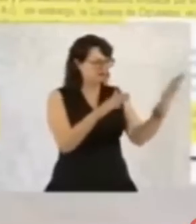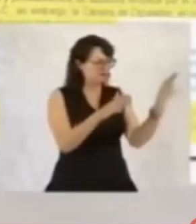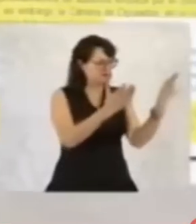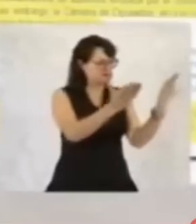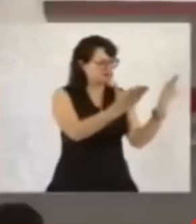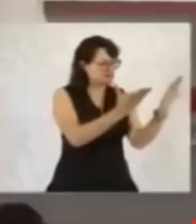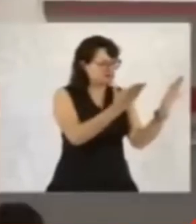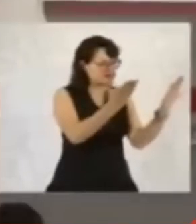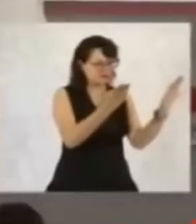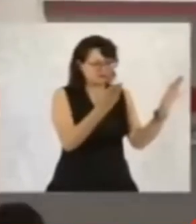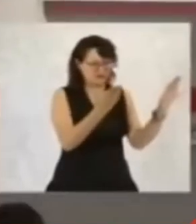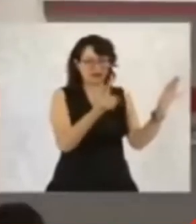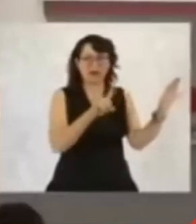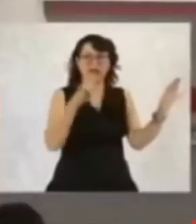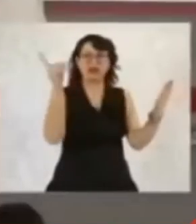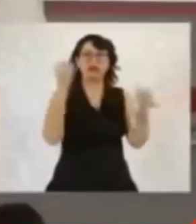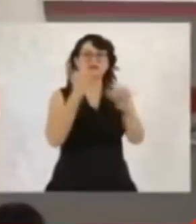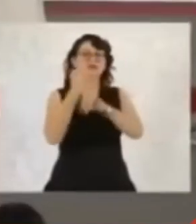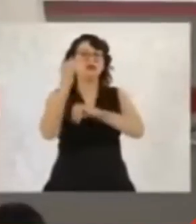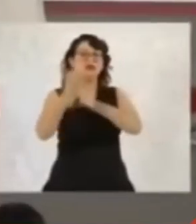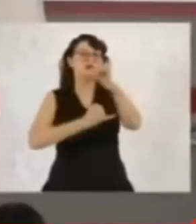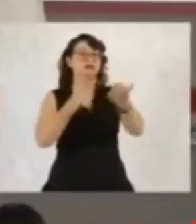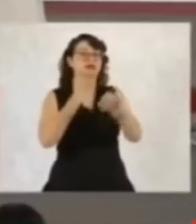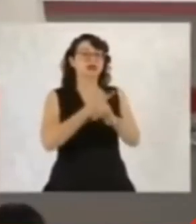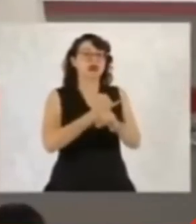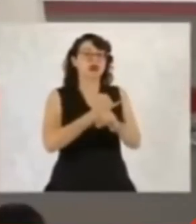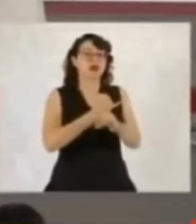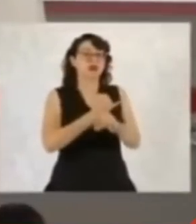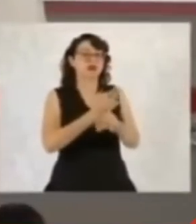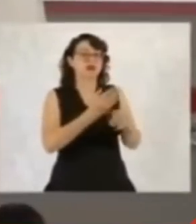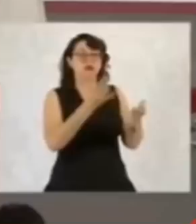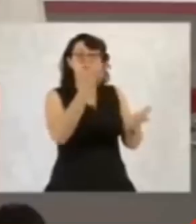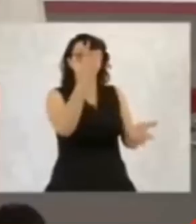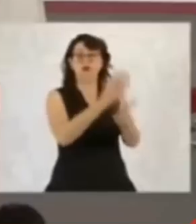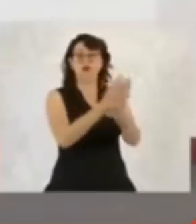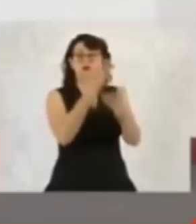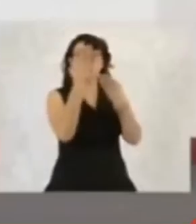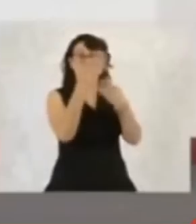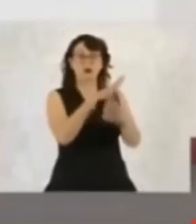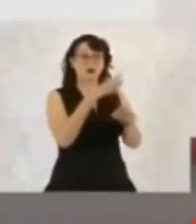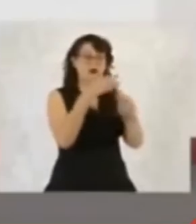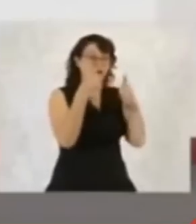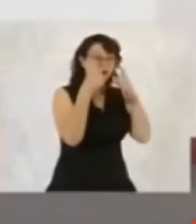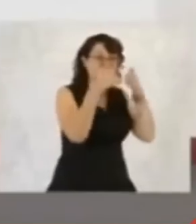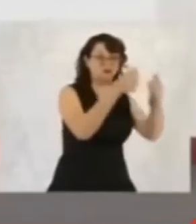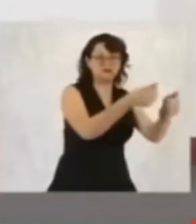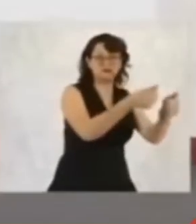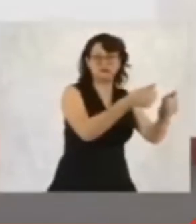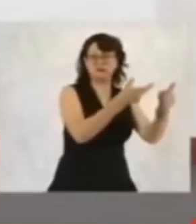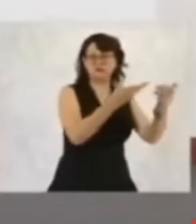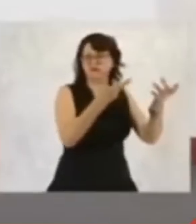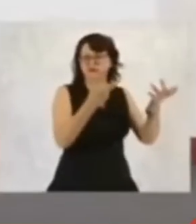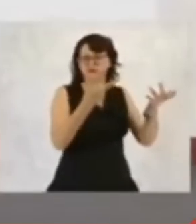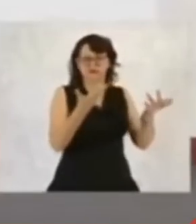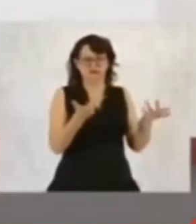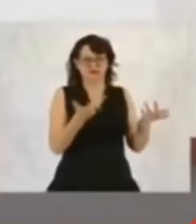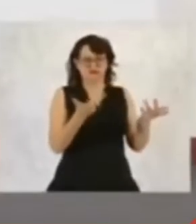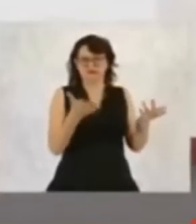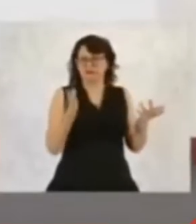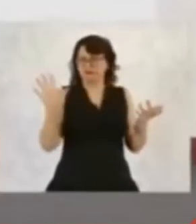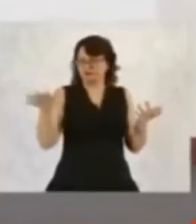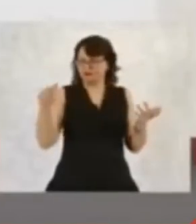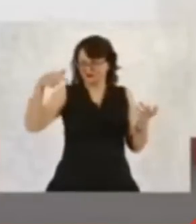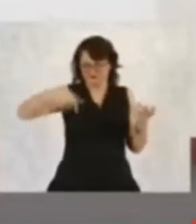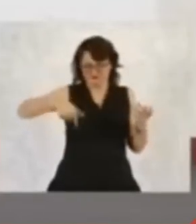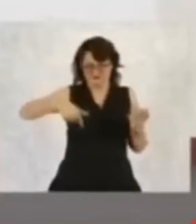auditor, Michael McKee, elaborara su informe. Se concluye que los despachos contratados no se ajustaron a las